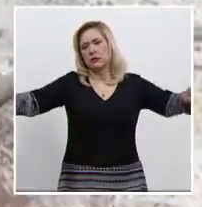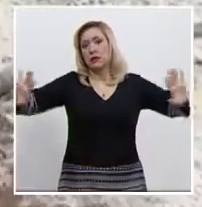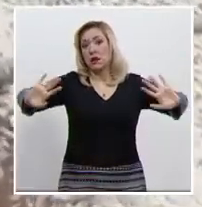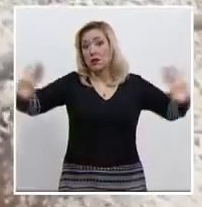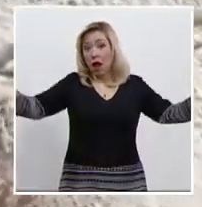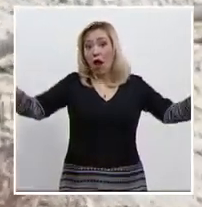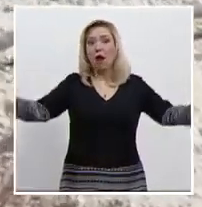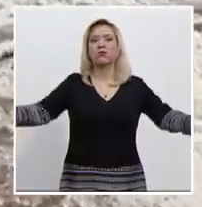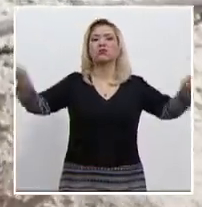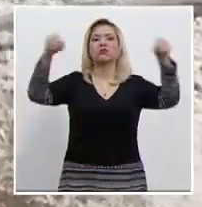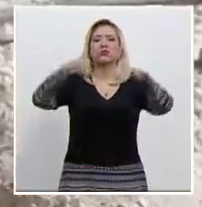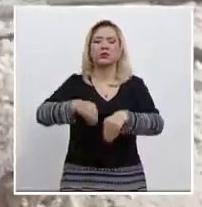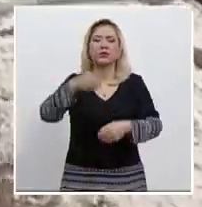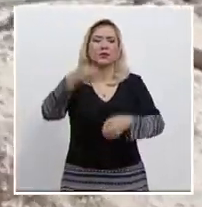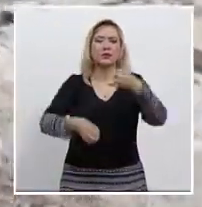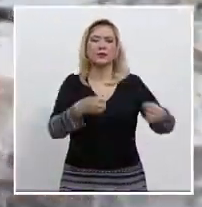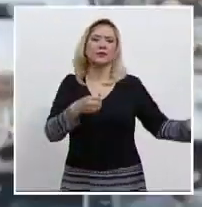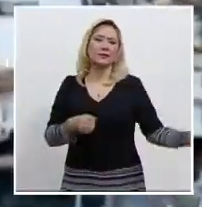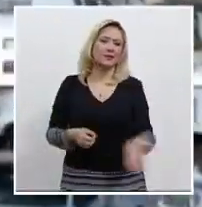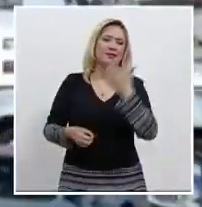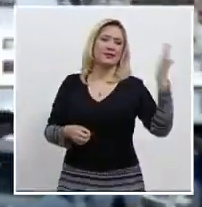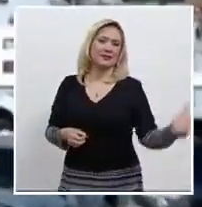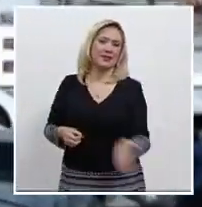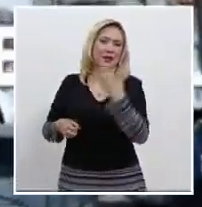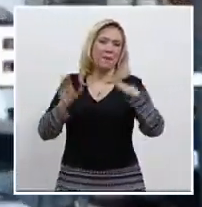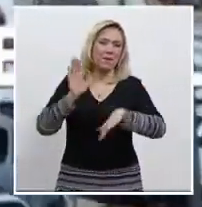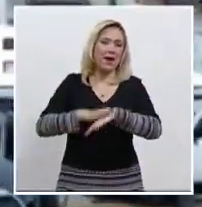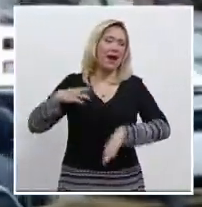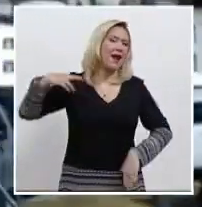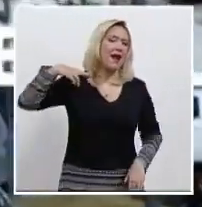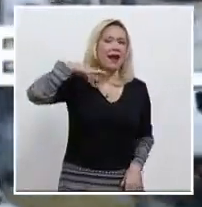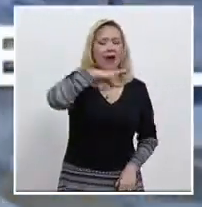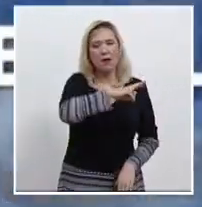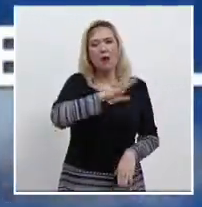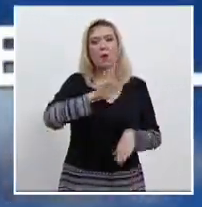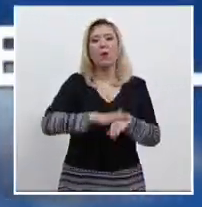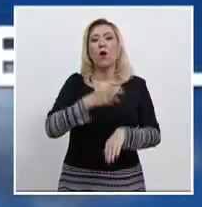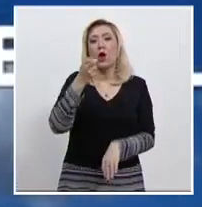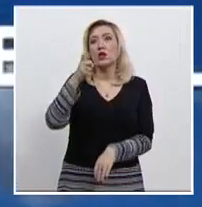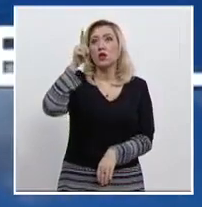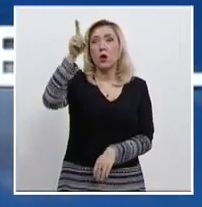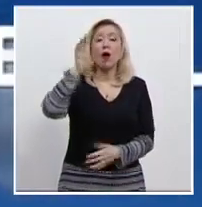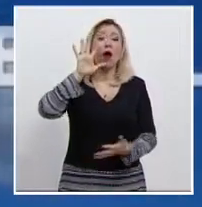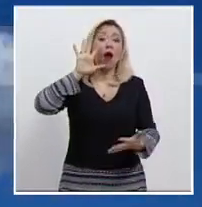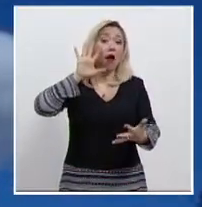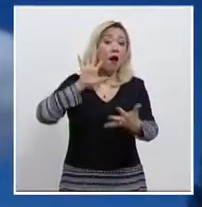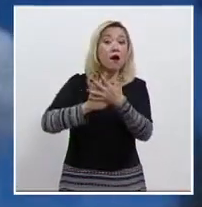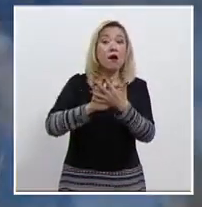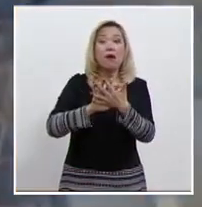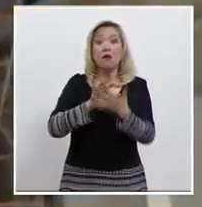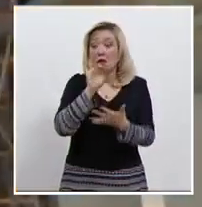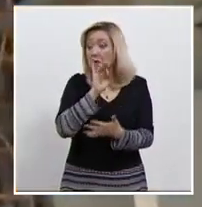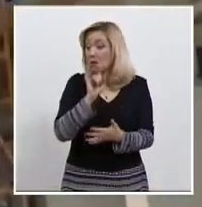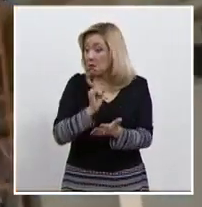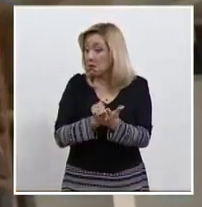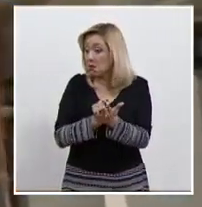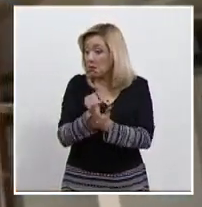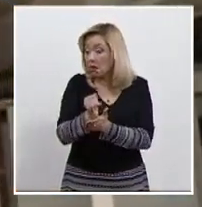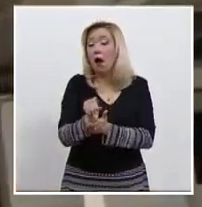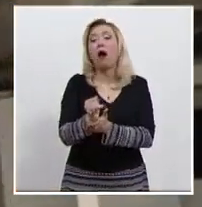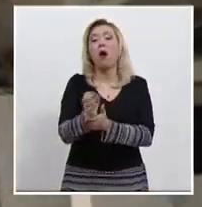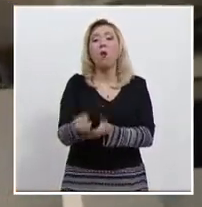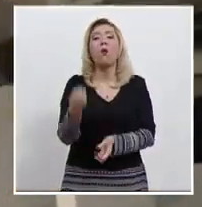los asuntos de nuevo ingreso, cuyo conocimiento corresponde al juez de control. Dichos asuntos serán tramitados y las